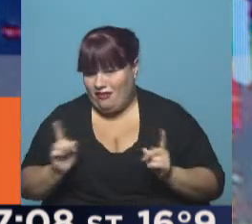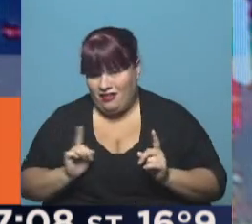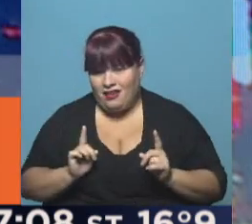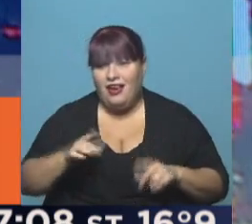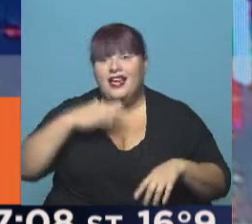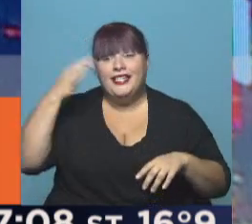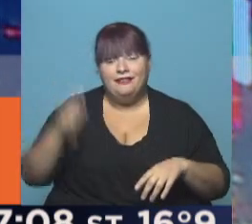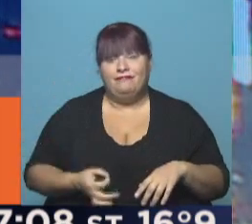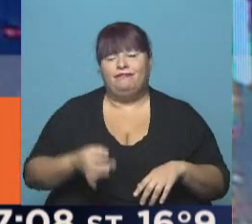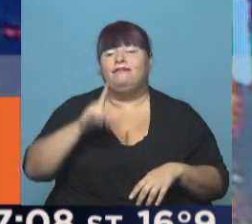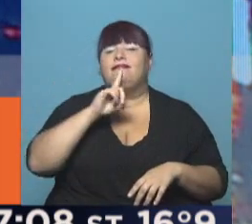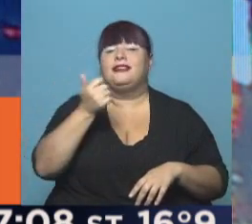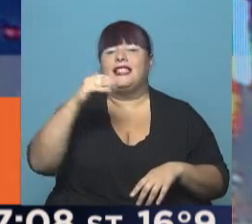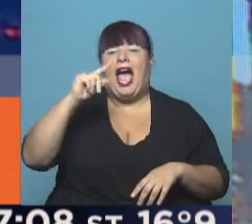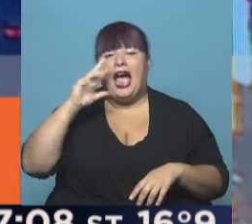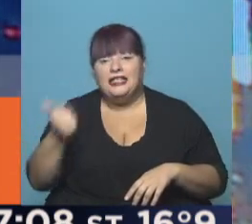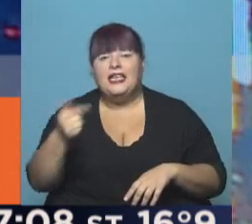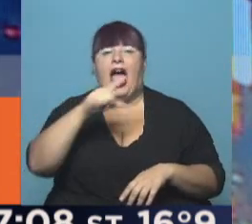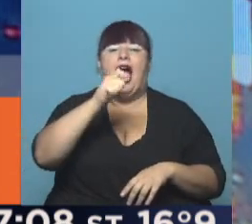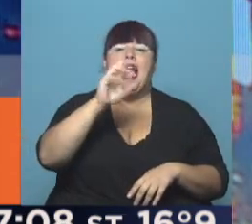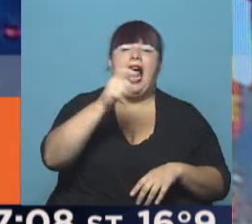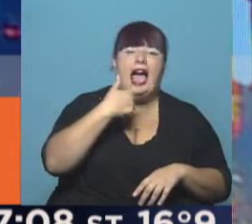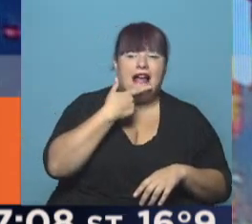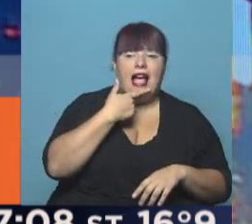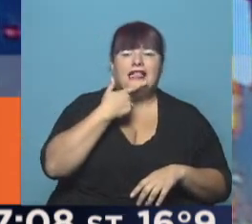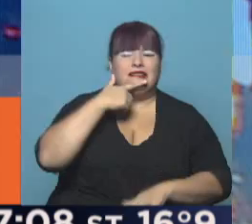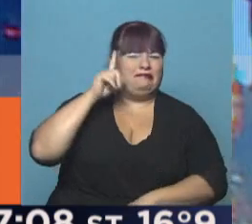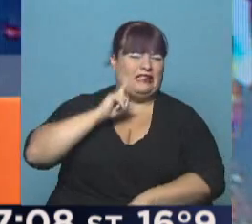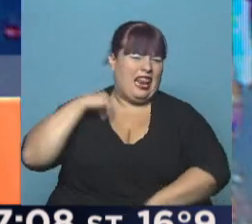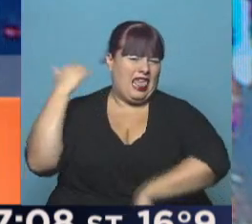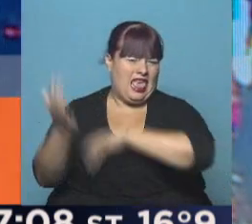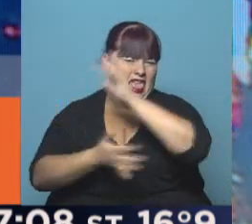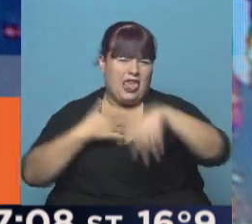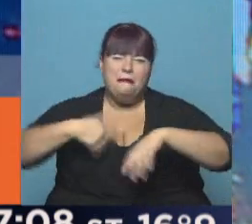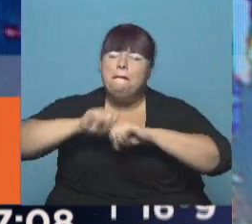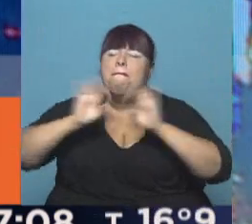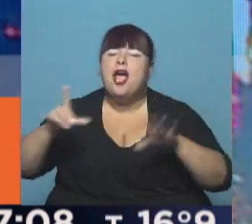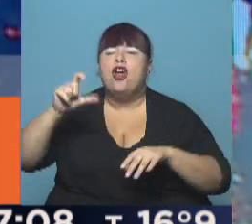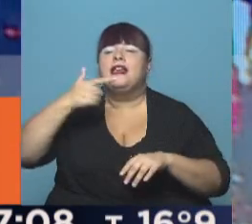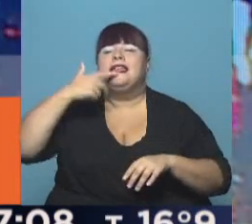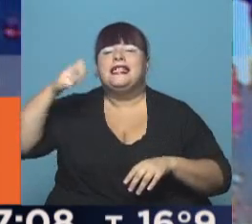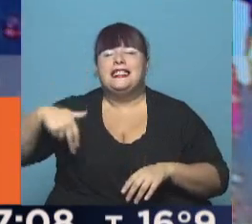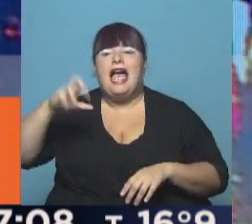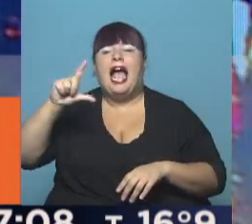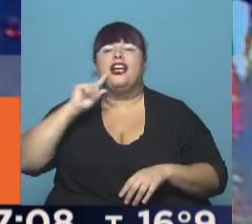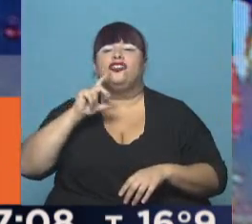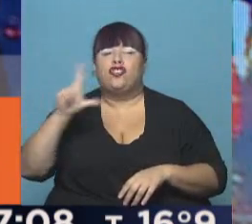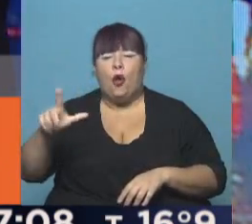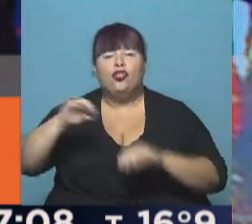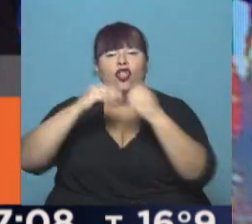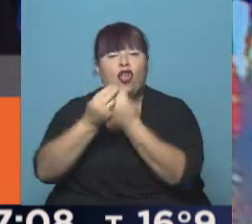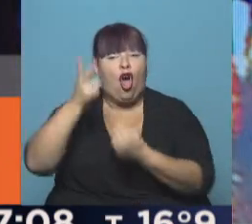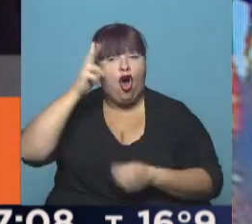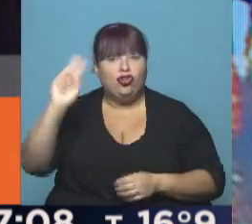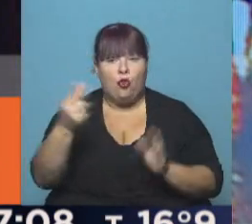cierto es que en Táchira y en Caracas se registraron incidentes, los más serios también en San Cristóbal. Ya van 8 los muertos